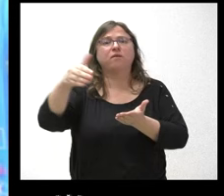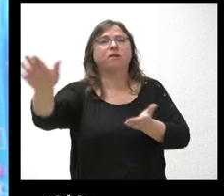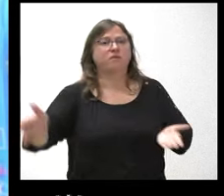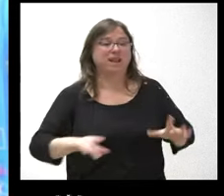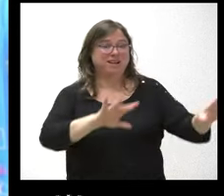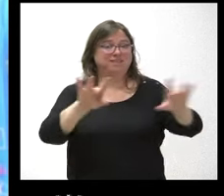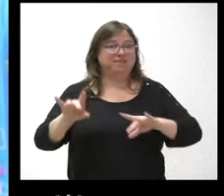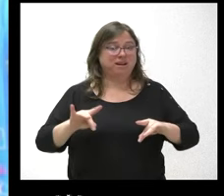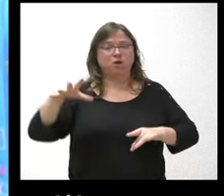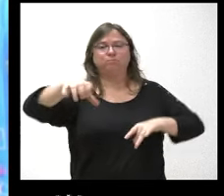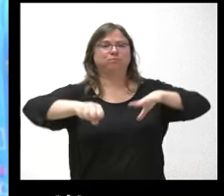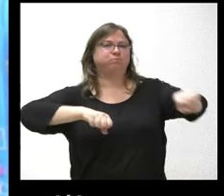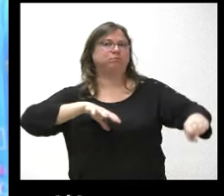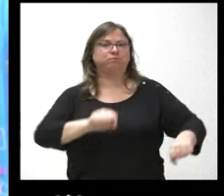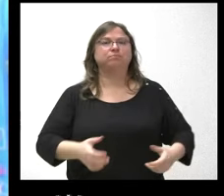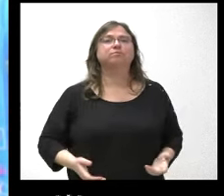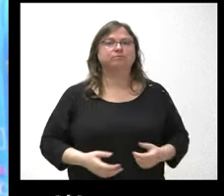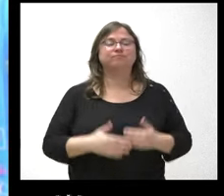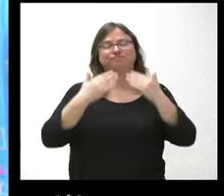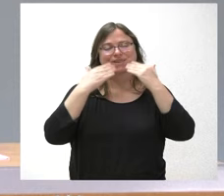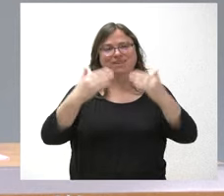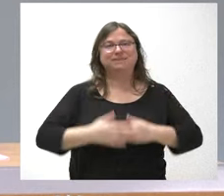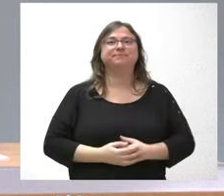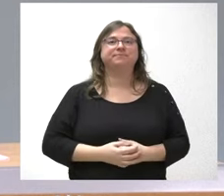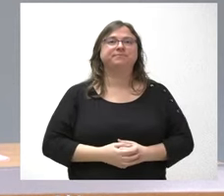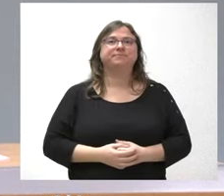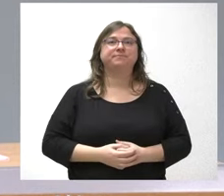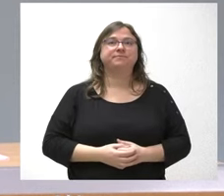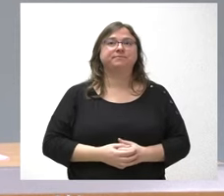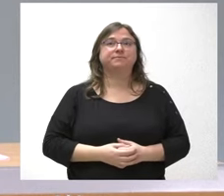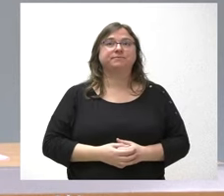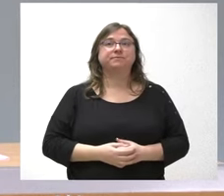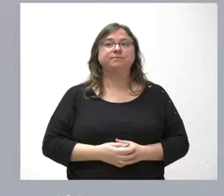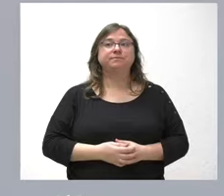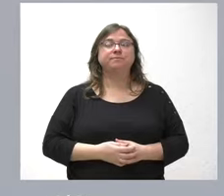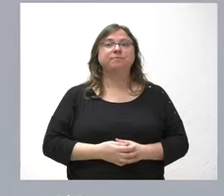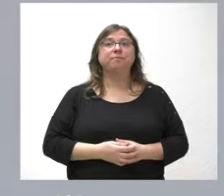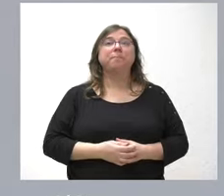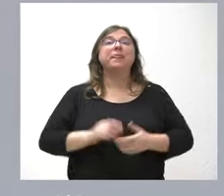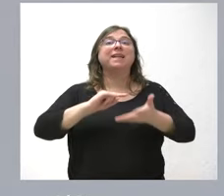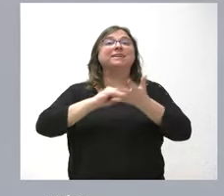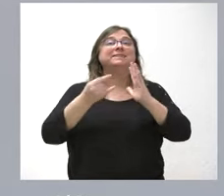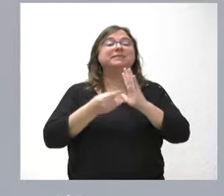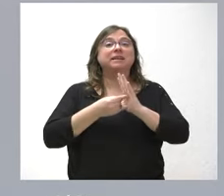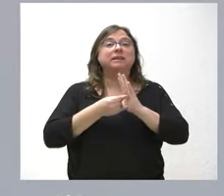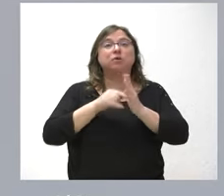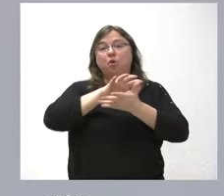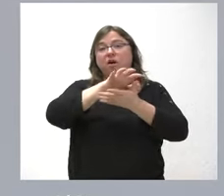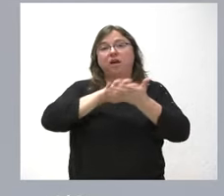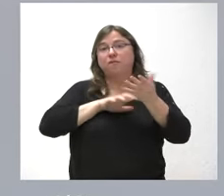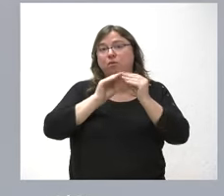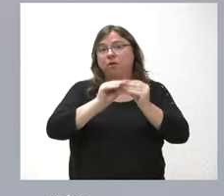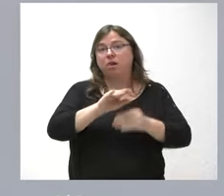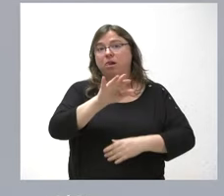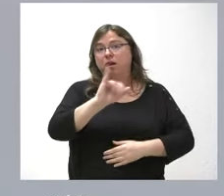que se van a expropiar por interés público. Gracias. Pues los técnicos hablan a través de sus informes y, lógicamente,